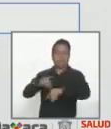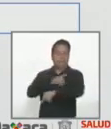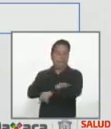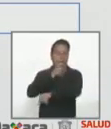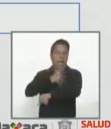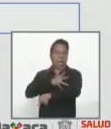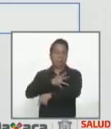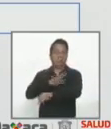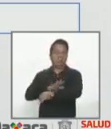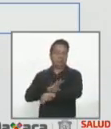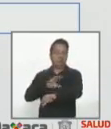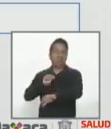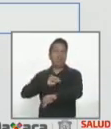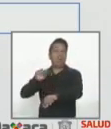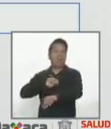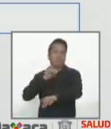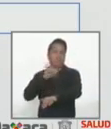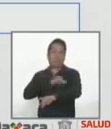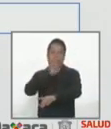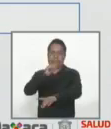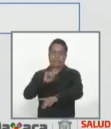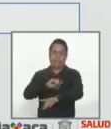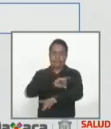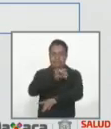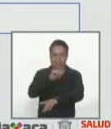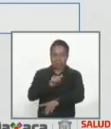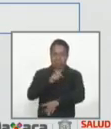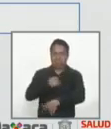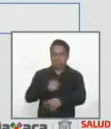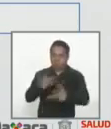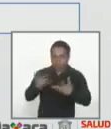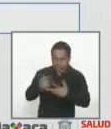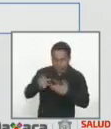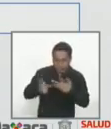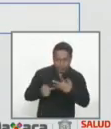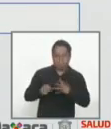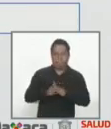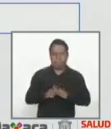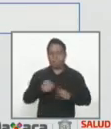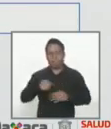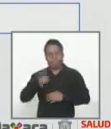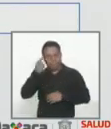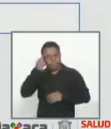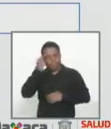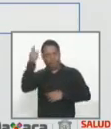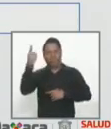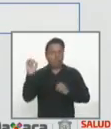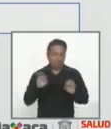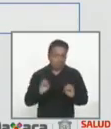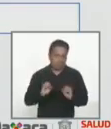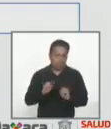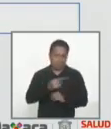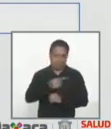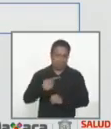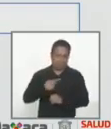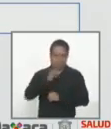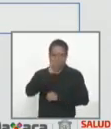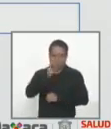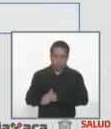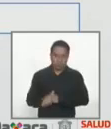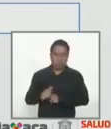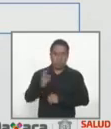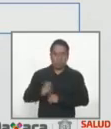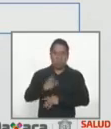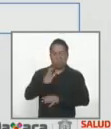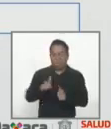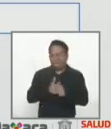fue afectada y trasladarla, no hacer ninguno de estos remedios caseros. Esto hemos notado que retrasa mucho la atención